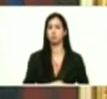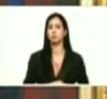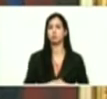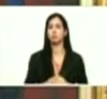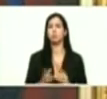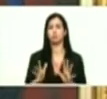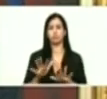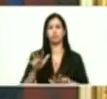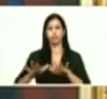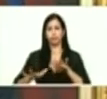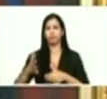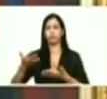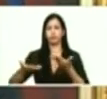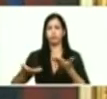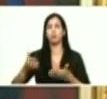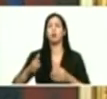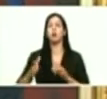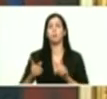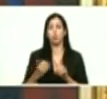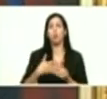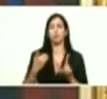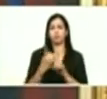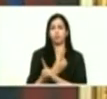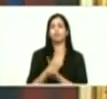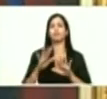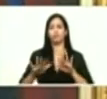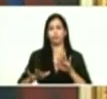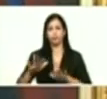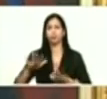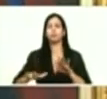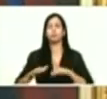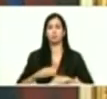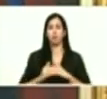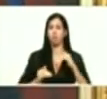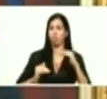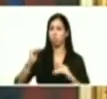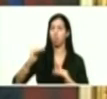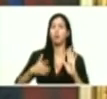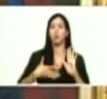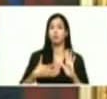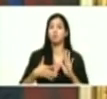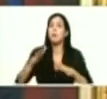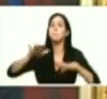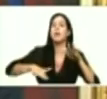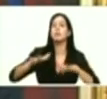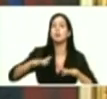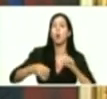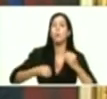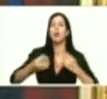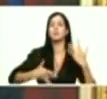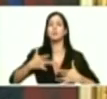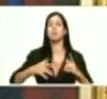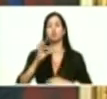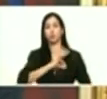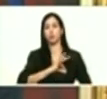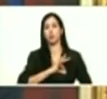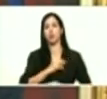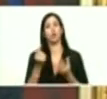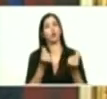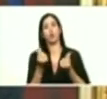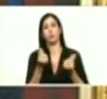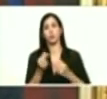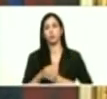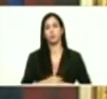sistema de movimientos de acuerdo a parámetros eminentemente sociales económicos